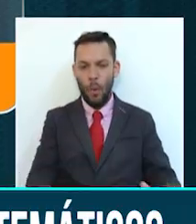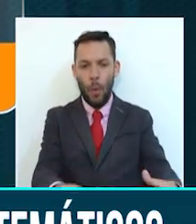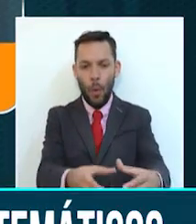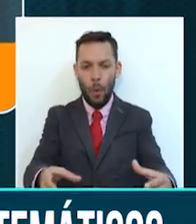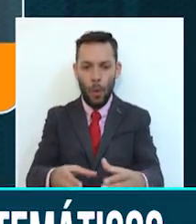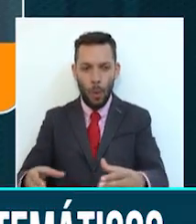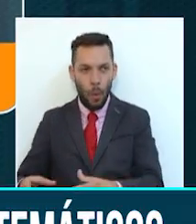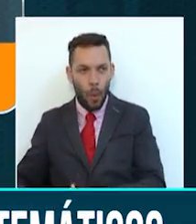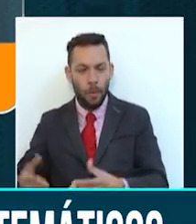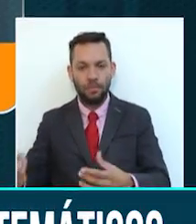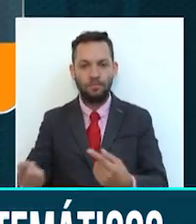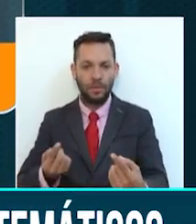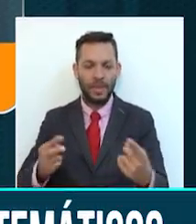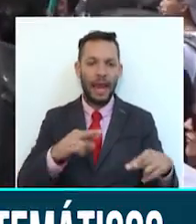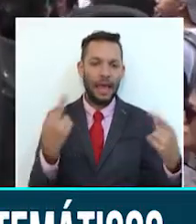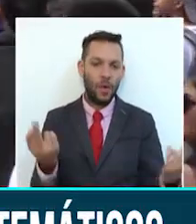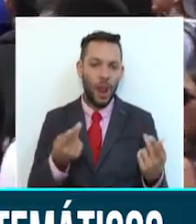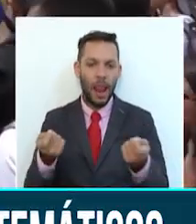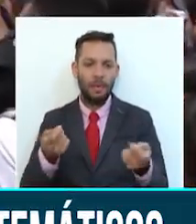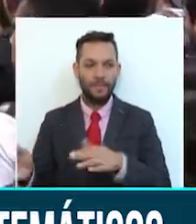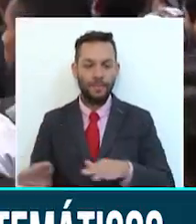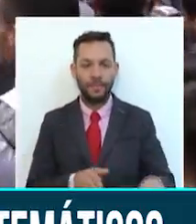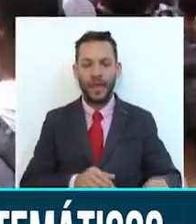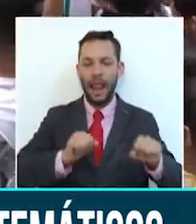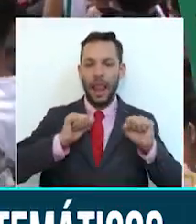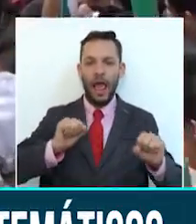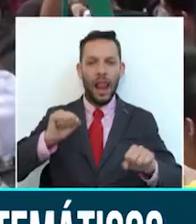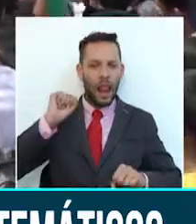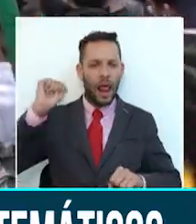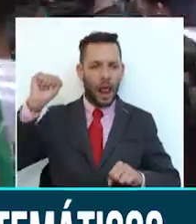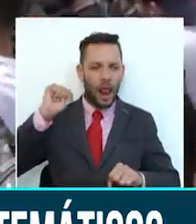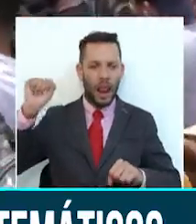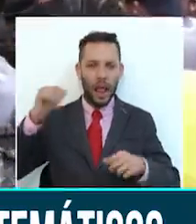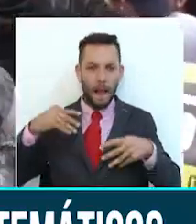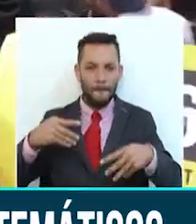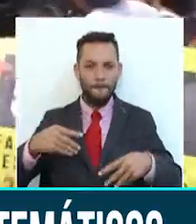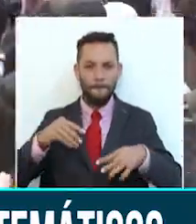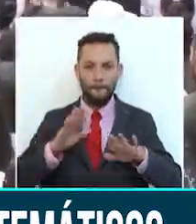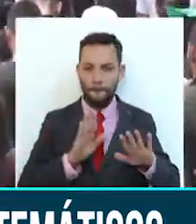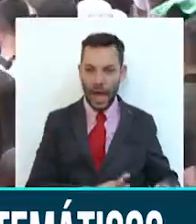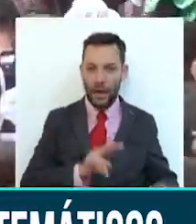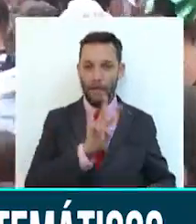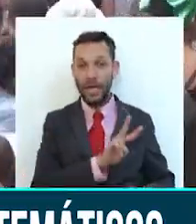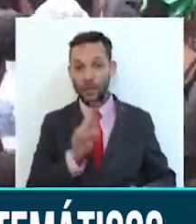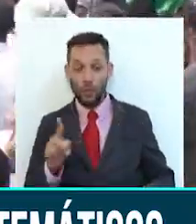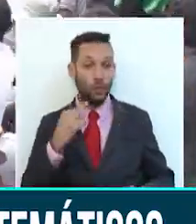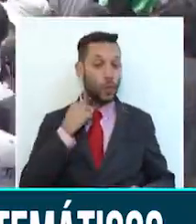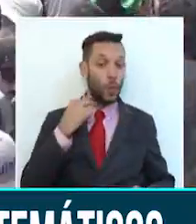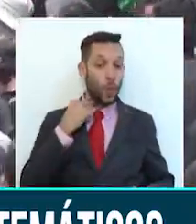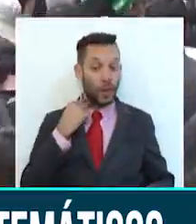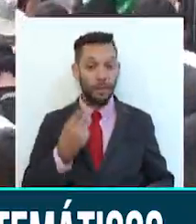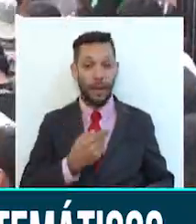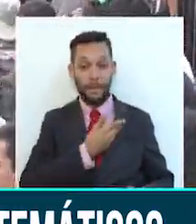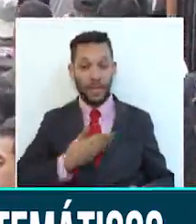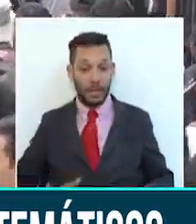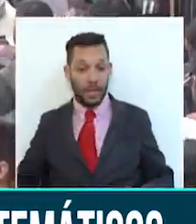podamos nosotros acelerar estos procesos. Para los sindicatos que convocaron la movilización del 21 de noviembre, el mandatario se